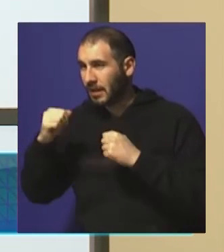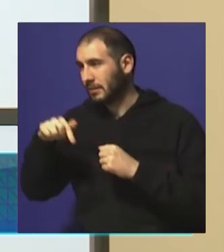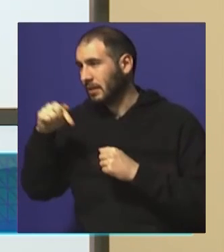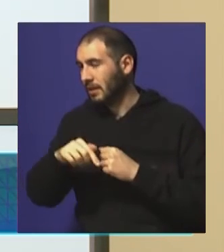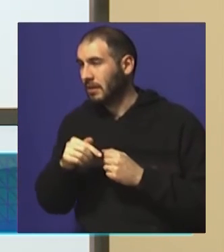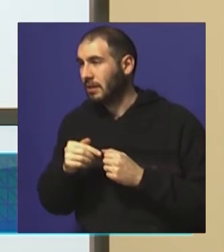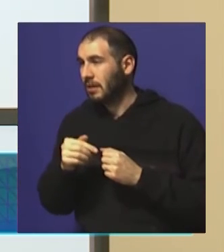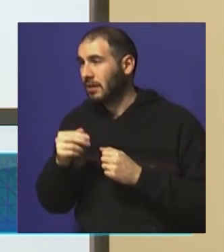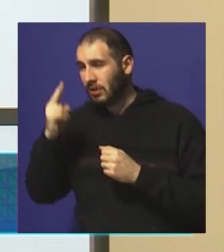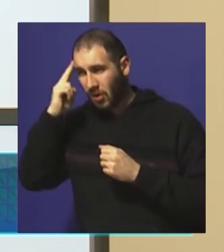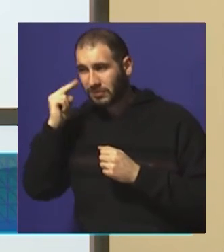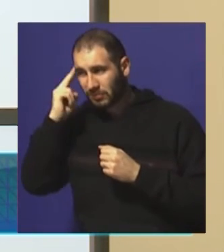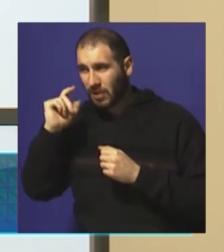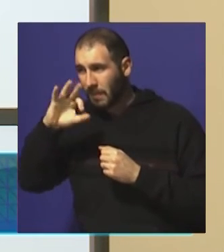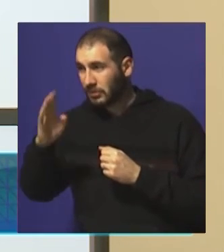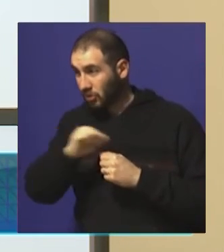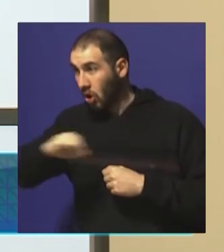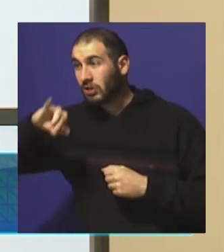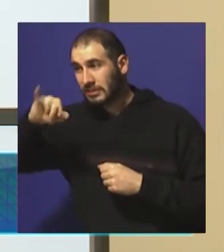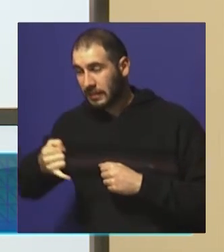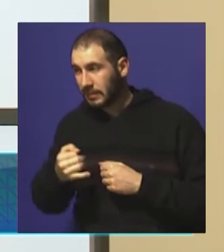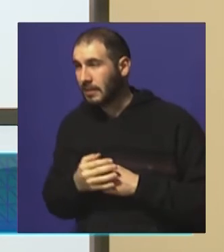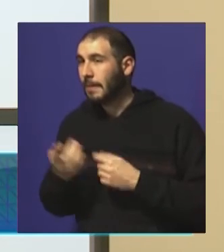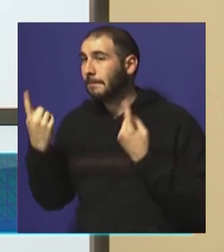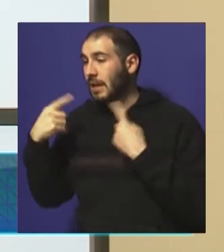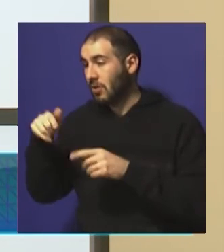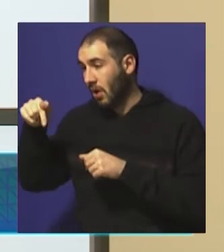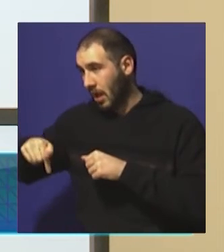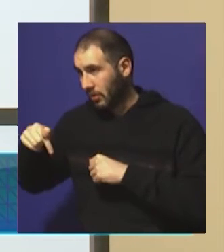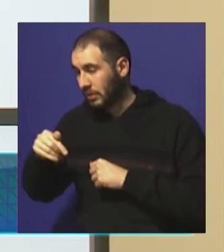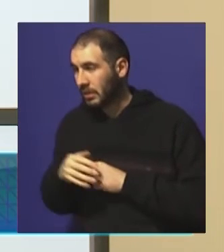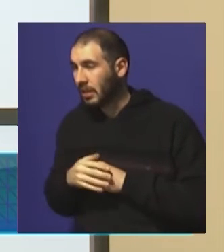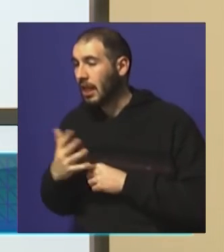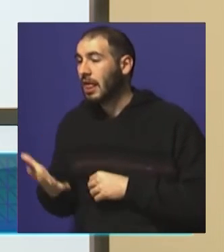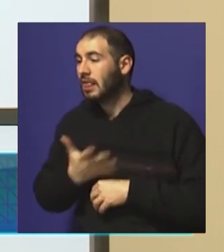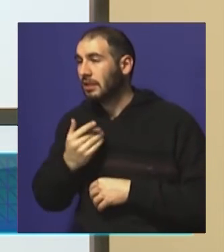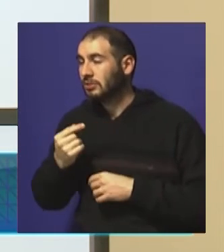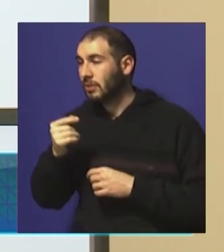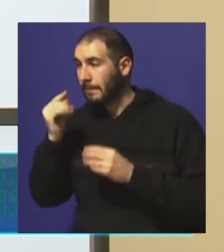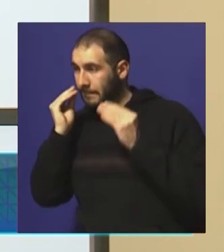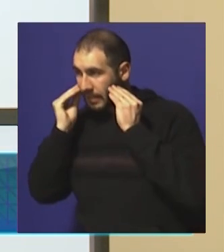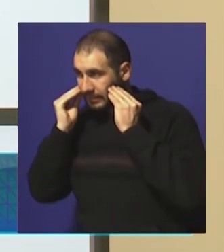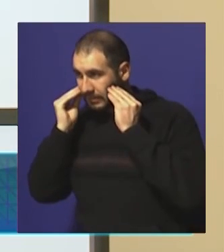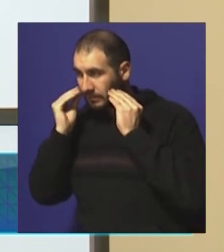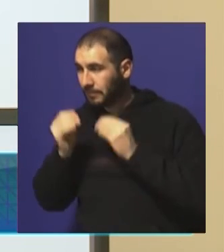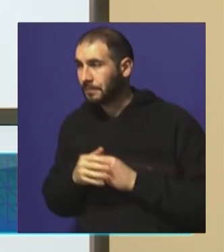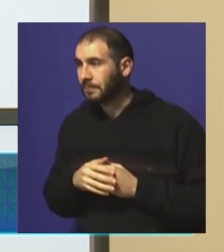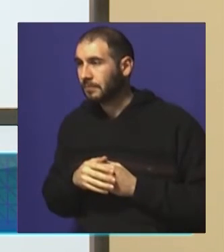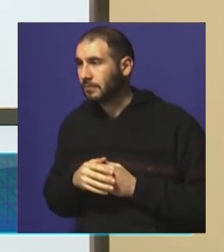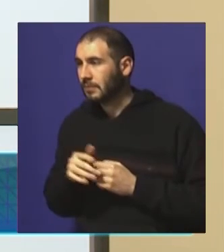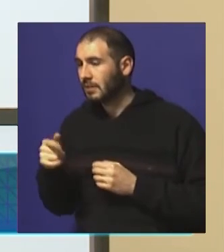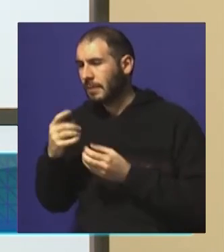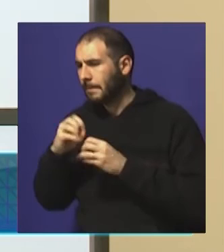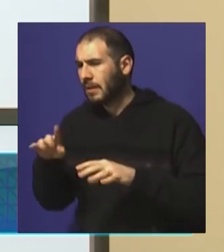el 99% de los goles. Pero en esto, la elección de Messi no estuvo